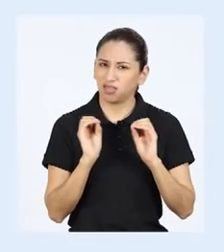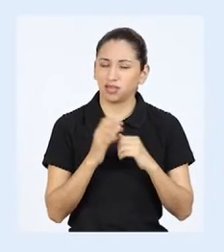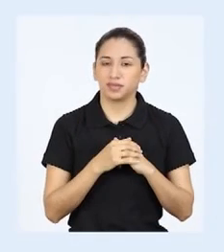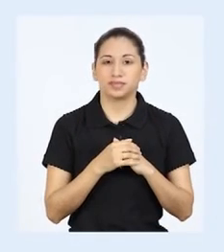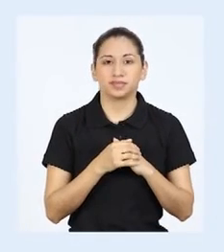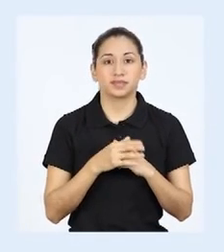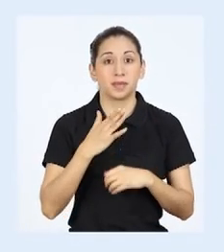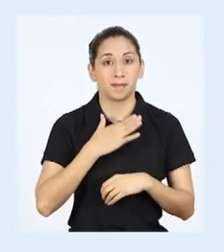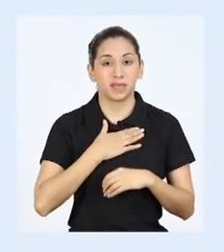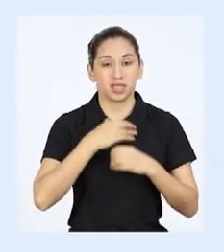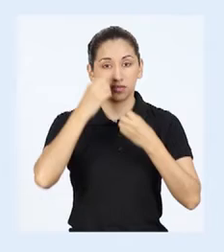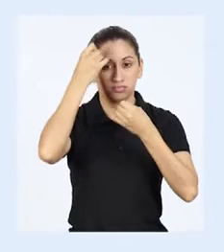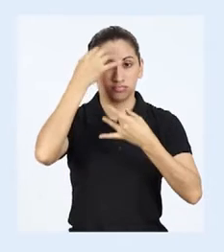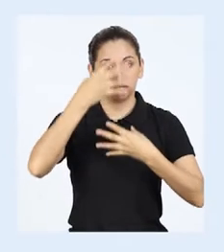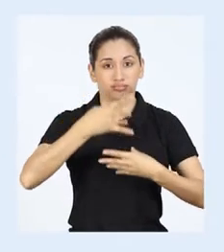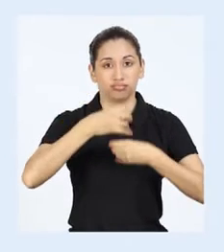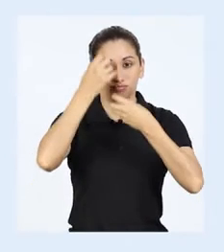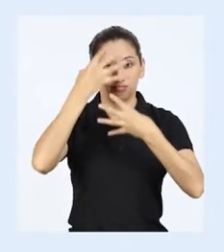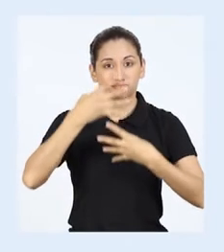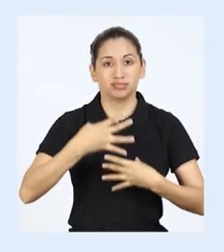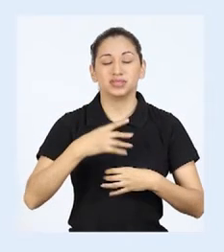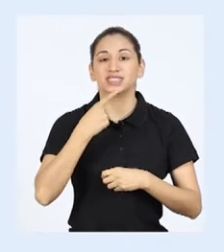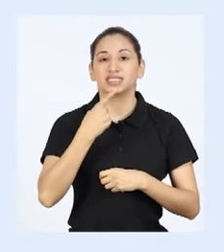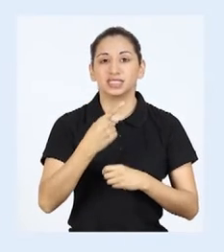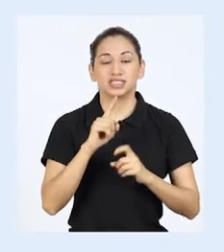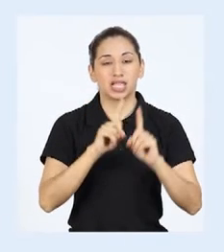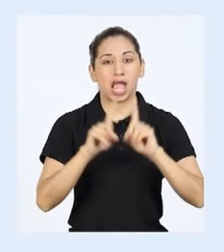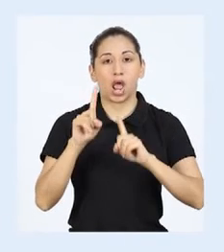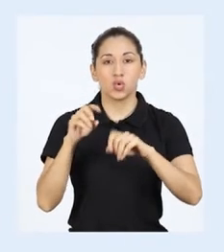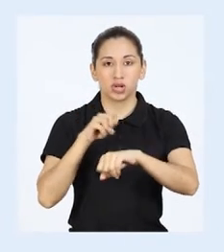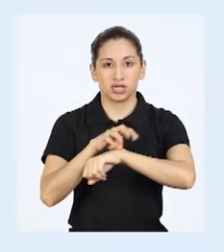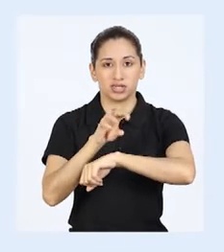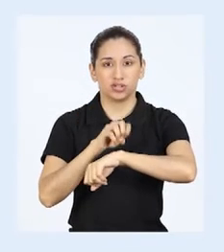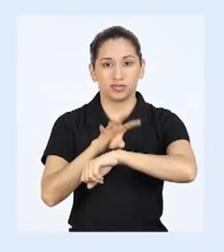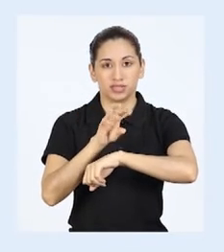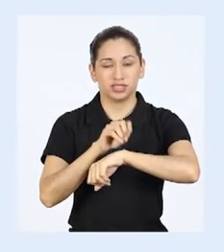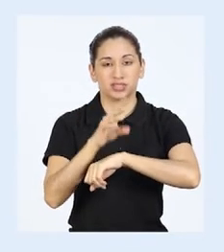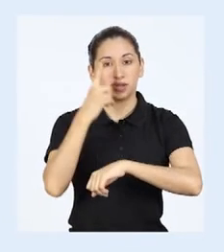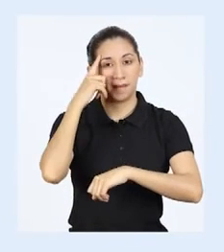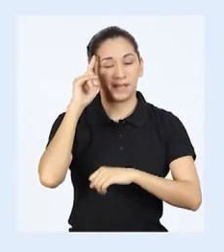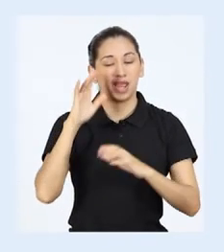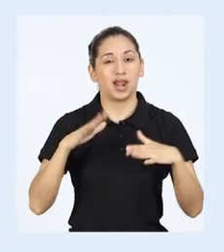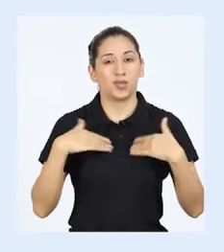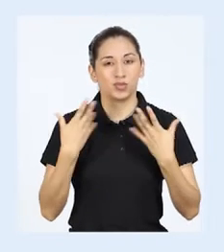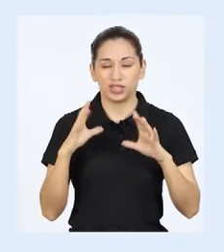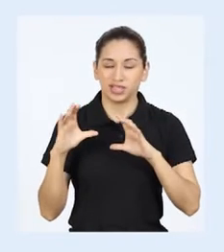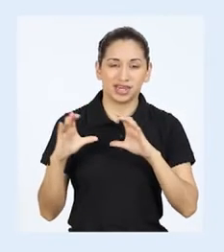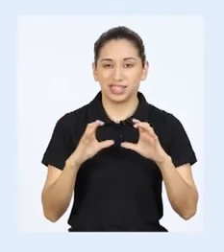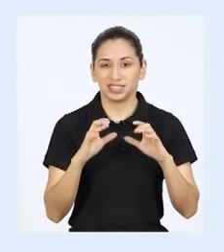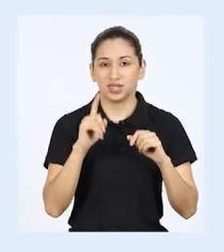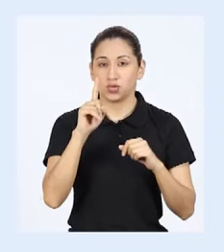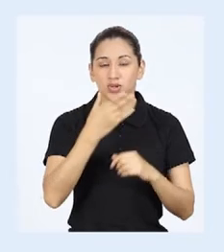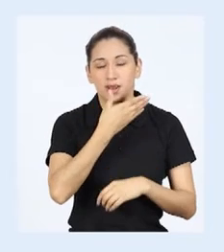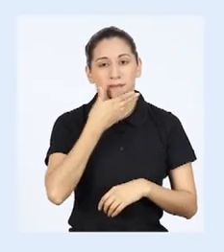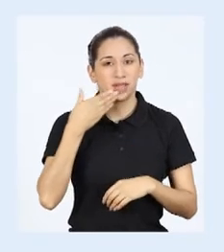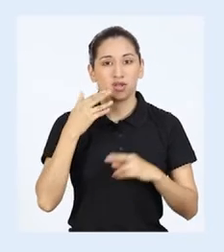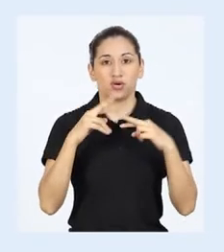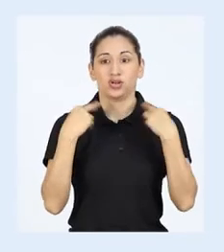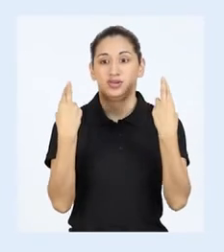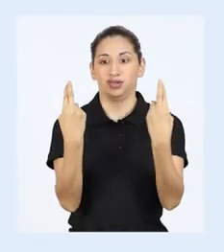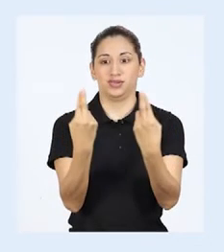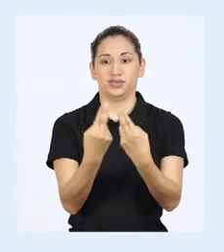mi data encuentro algunas recomendaciones para llevar a cabo una sesión